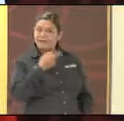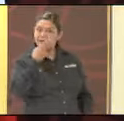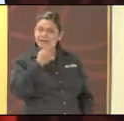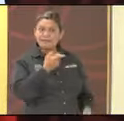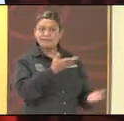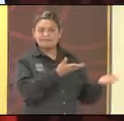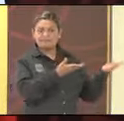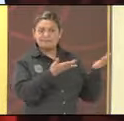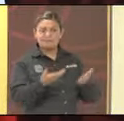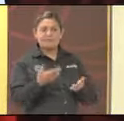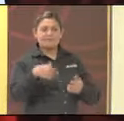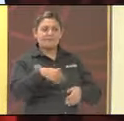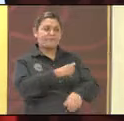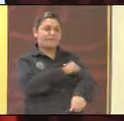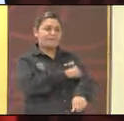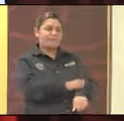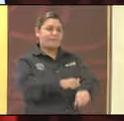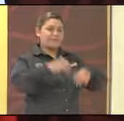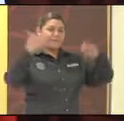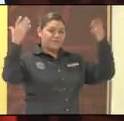Altamira.